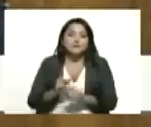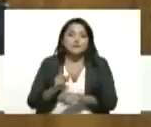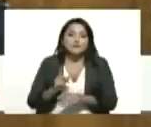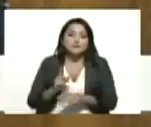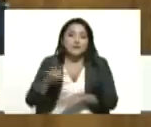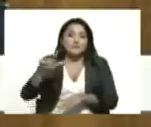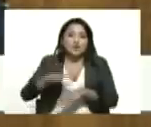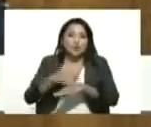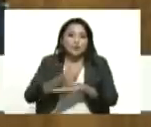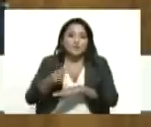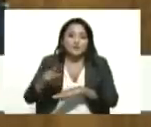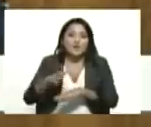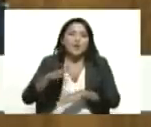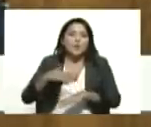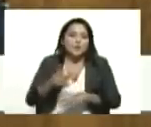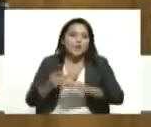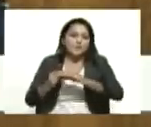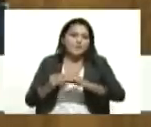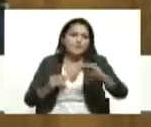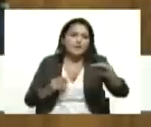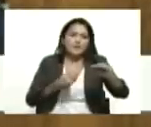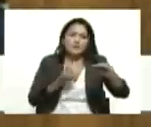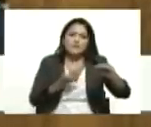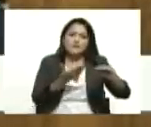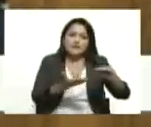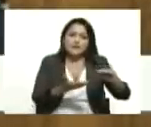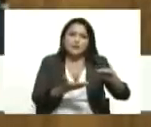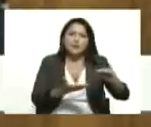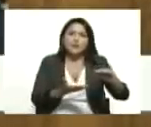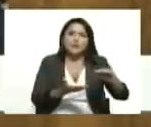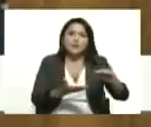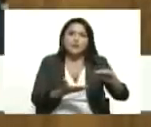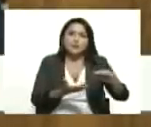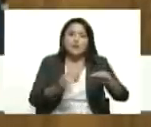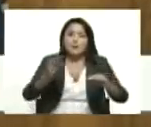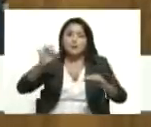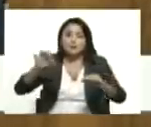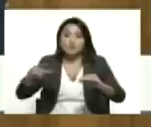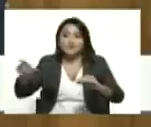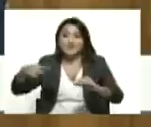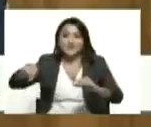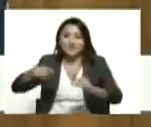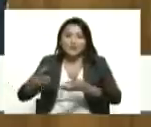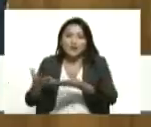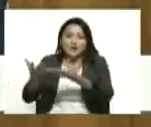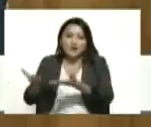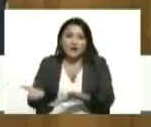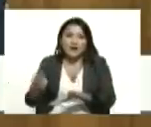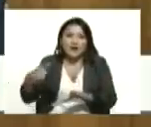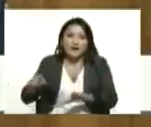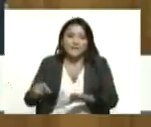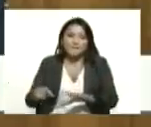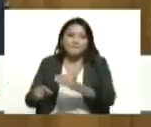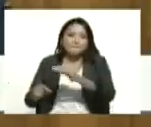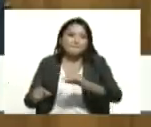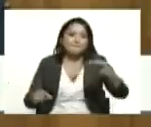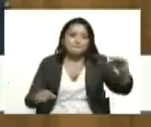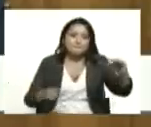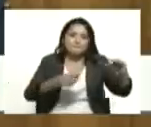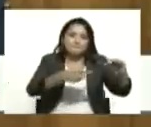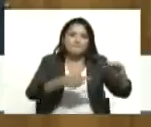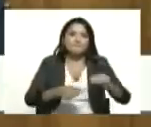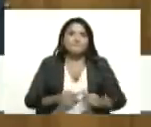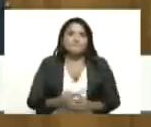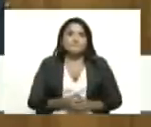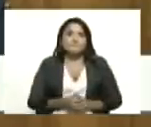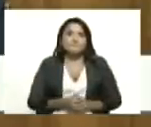podrá recibir una retribución equivalente a un porcentaje del producto que el Estado obtenga por la liquidación de dichos bienes o del